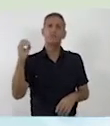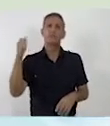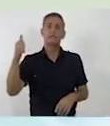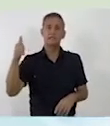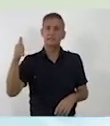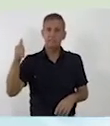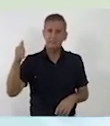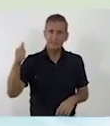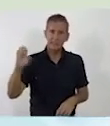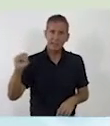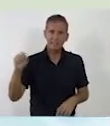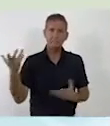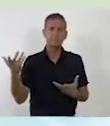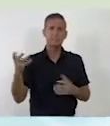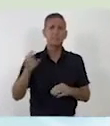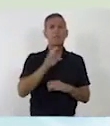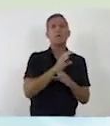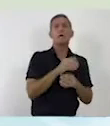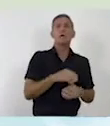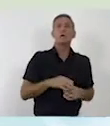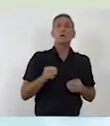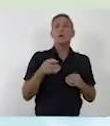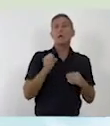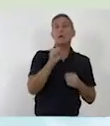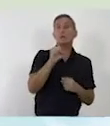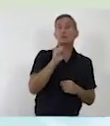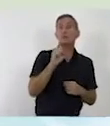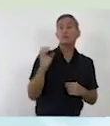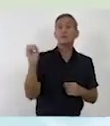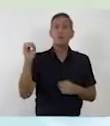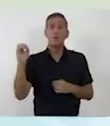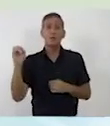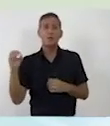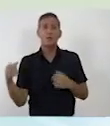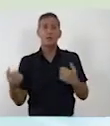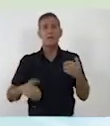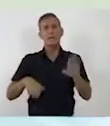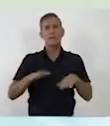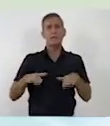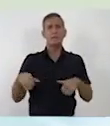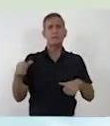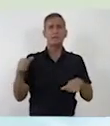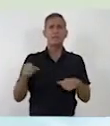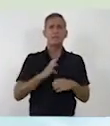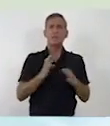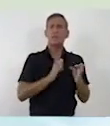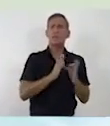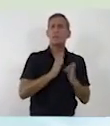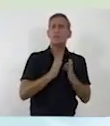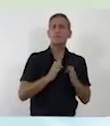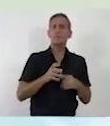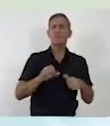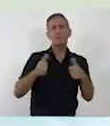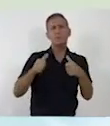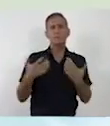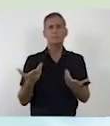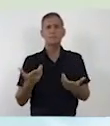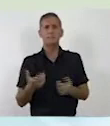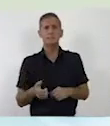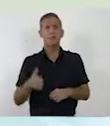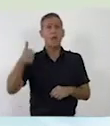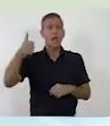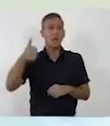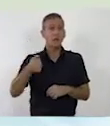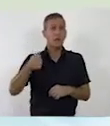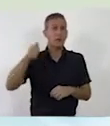iónicas. Y también en el caso de las sustancias orgánicas, de acuerdo a las funciones químicas. Ahí tienen alcanos, alquenos, alquinos, que